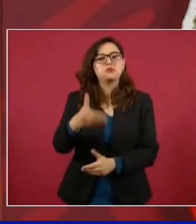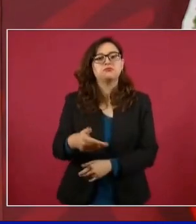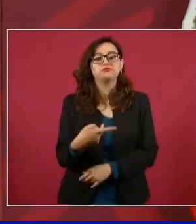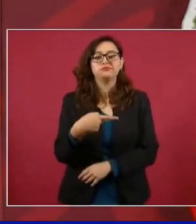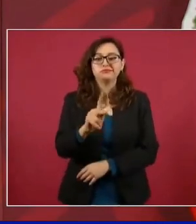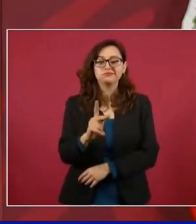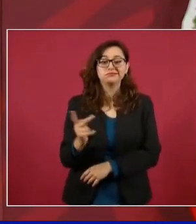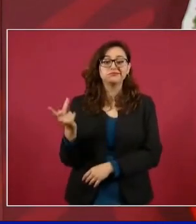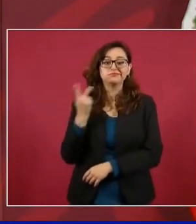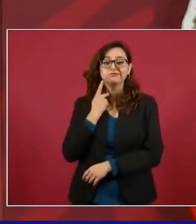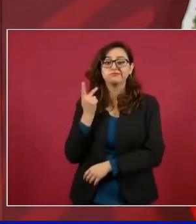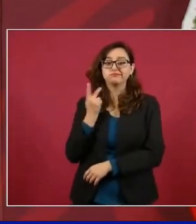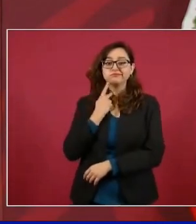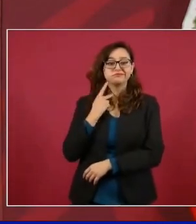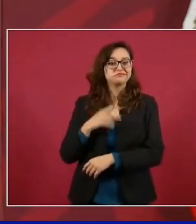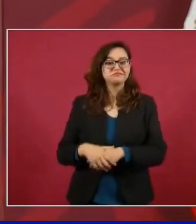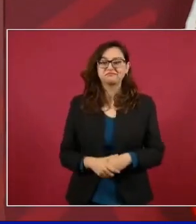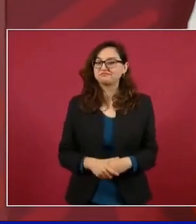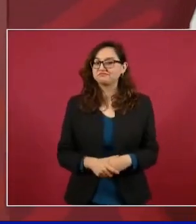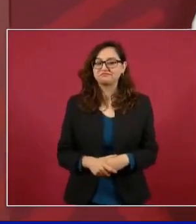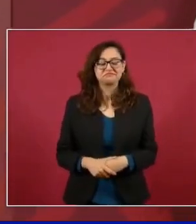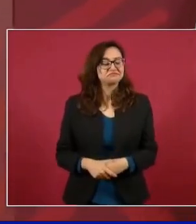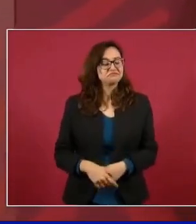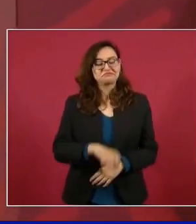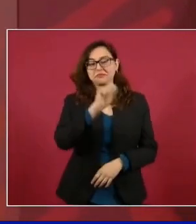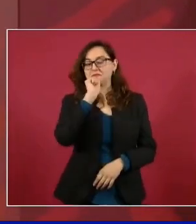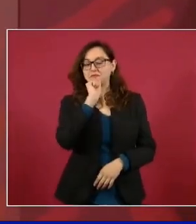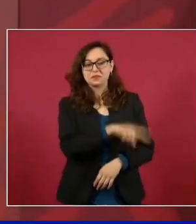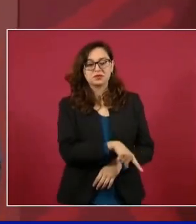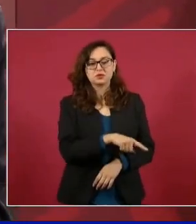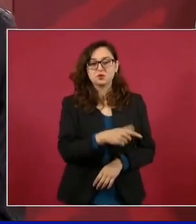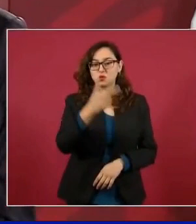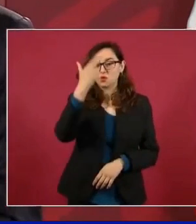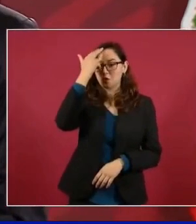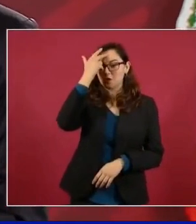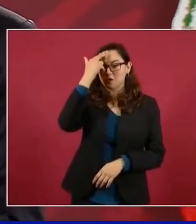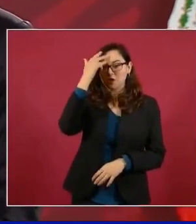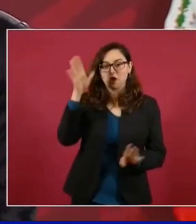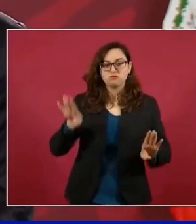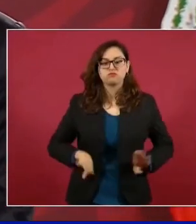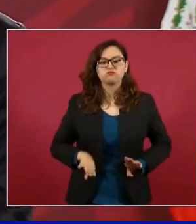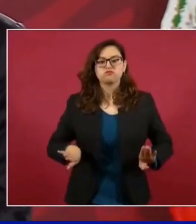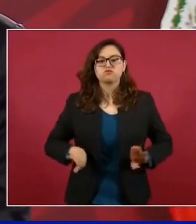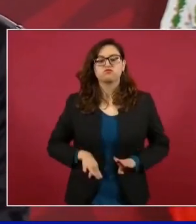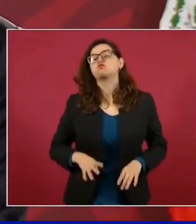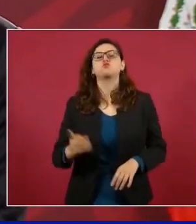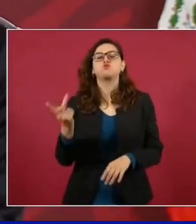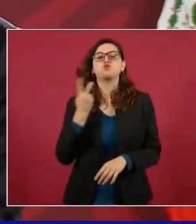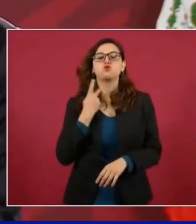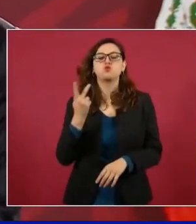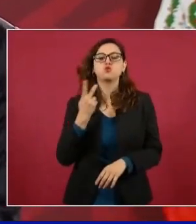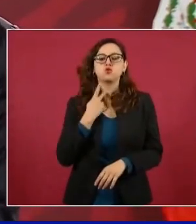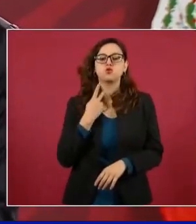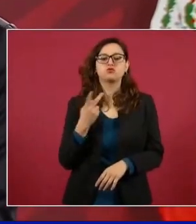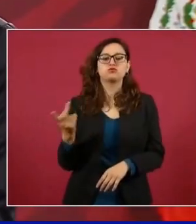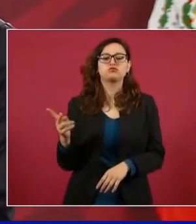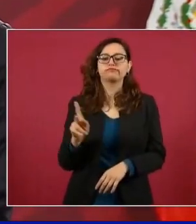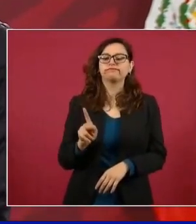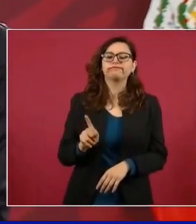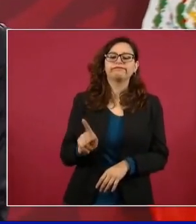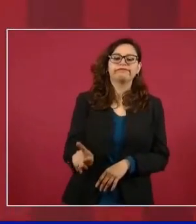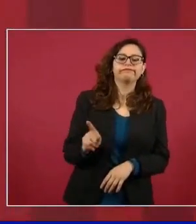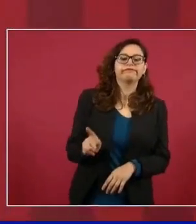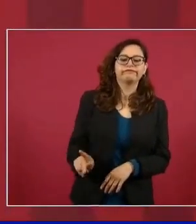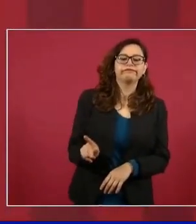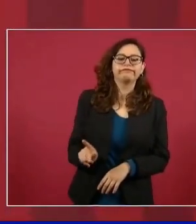El sistema antidemocrático que implantó Porfirio Díaz con su simulación política